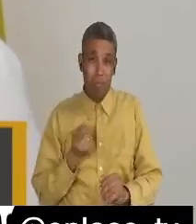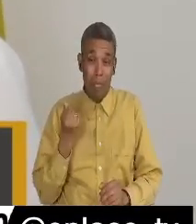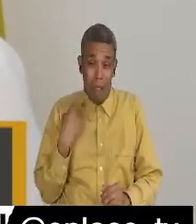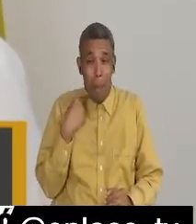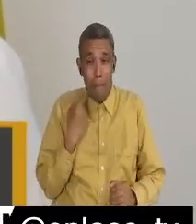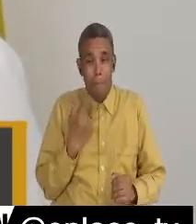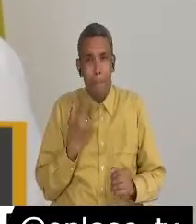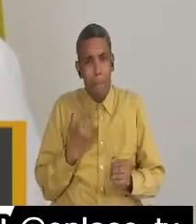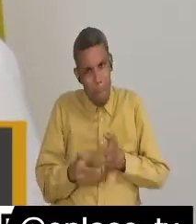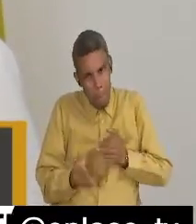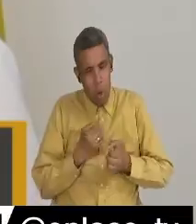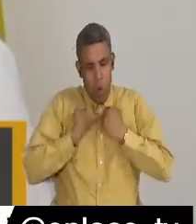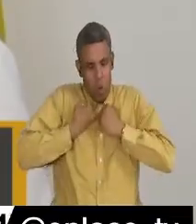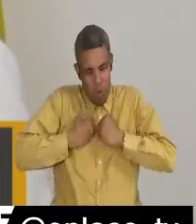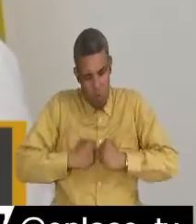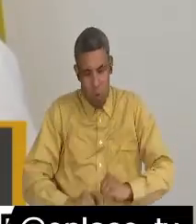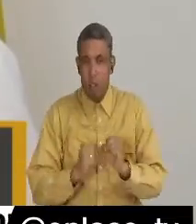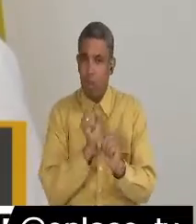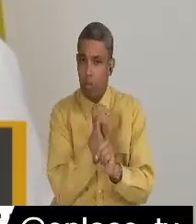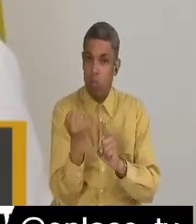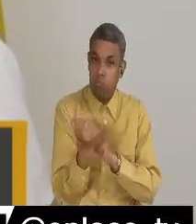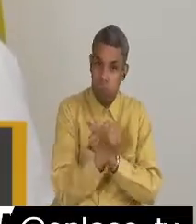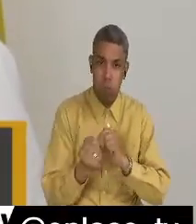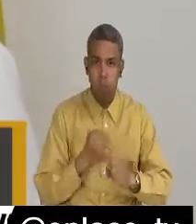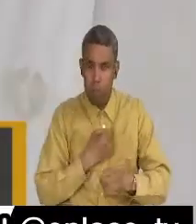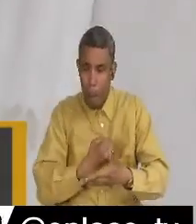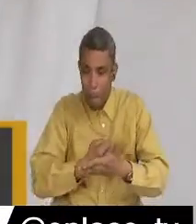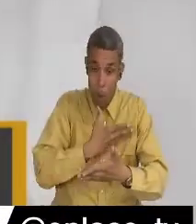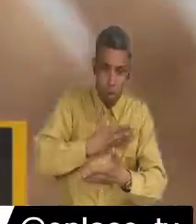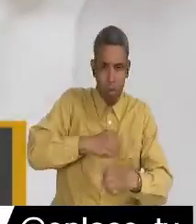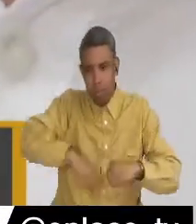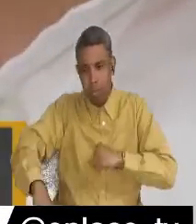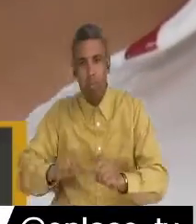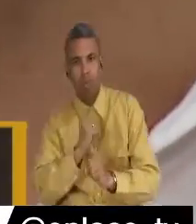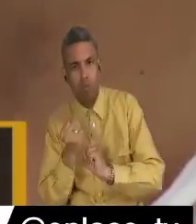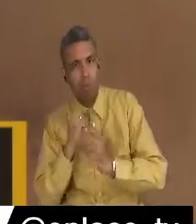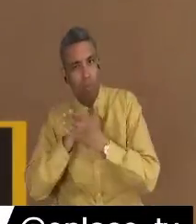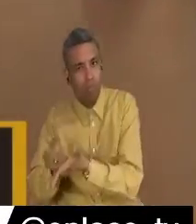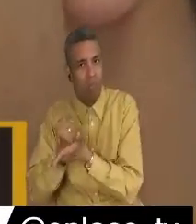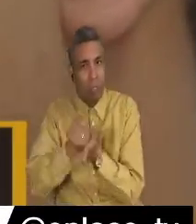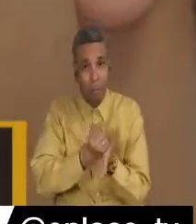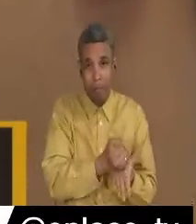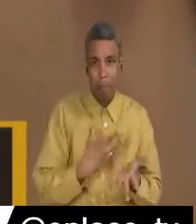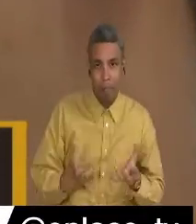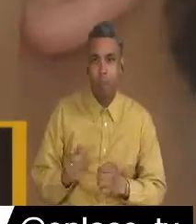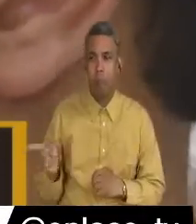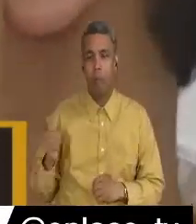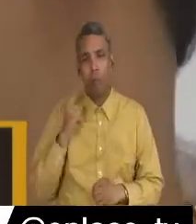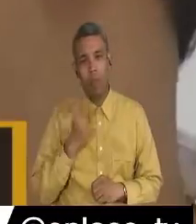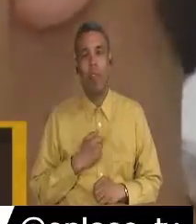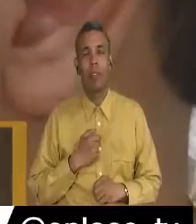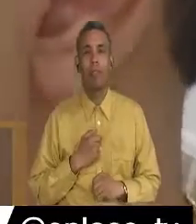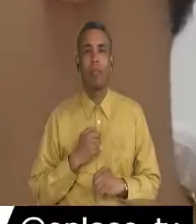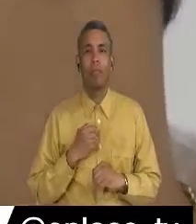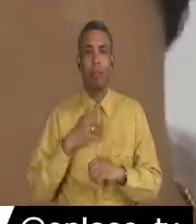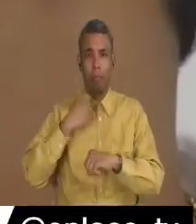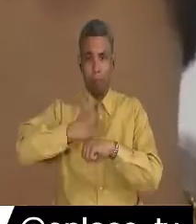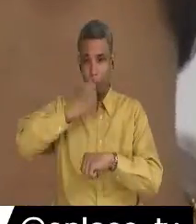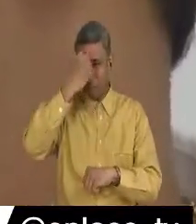impacto social y aquí estamos. Esta convocatoria a la asamblea la hace el agente especial de intervención de esta caja